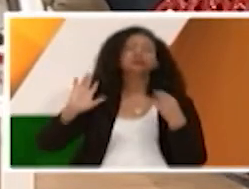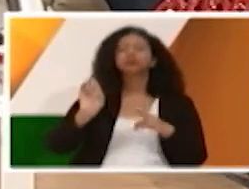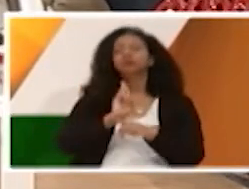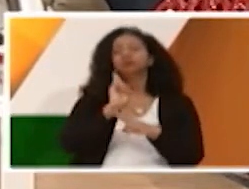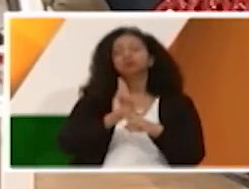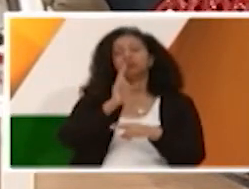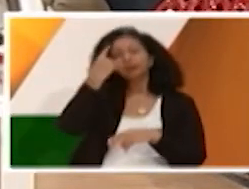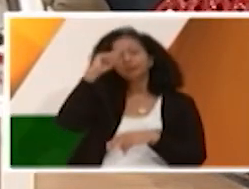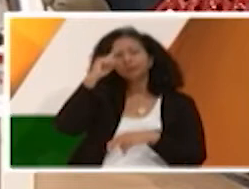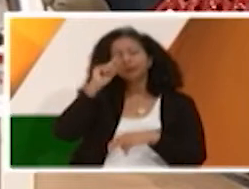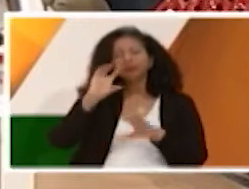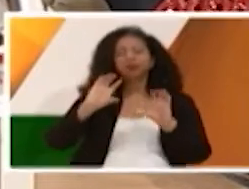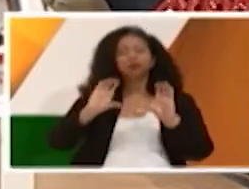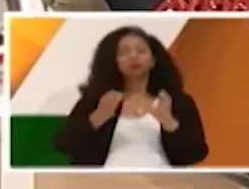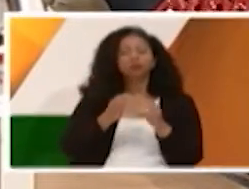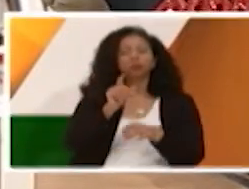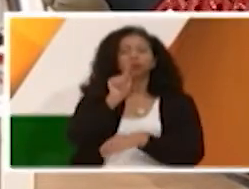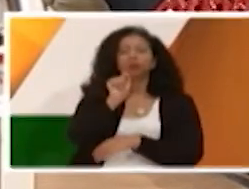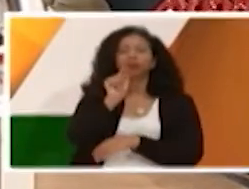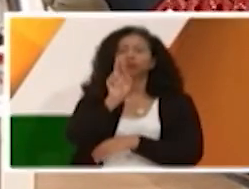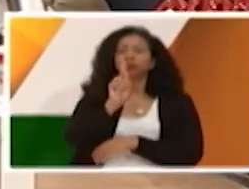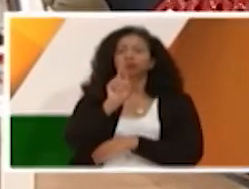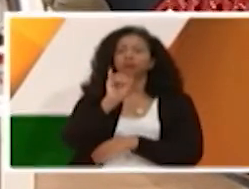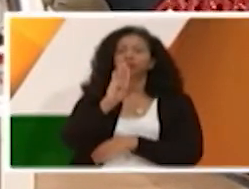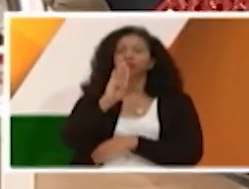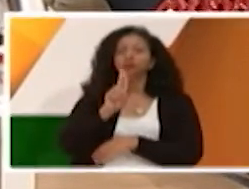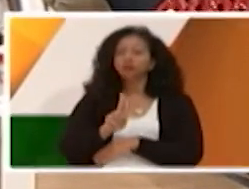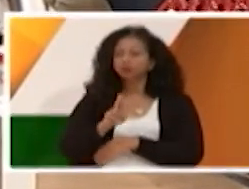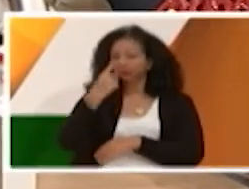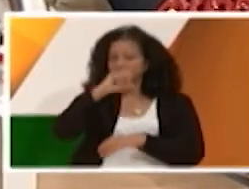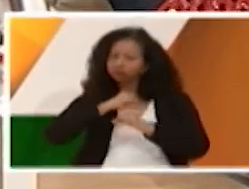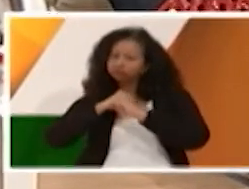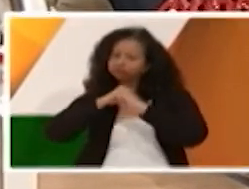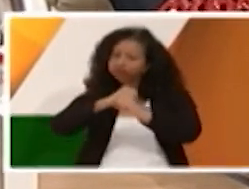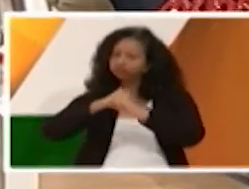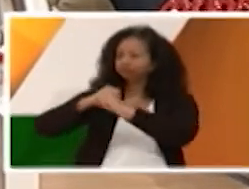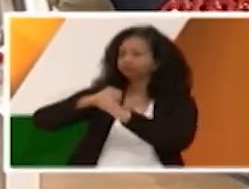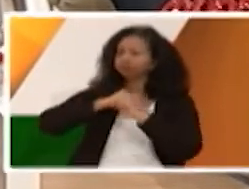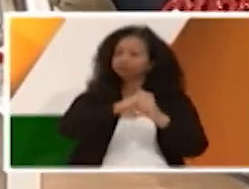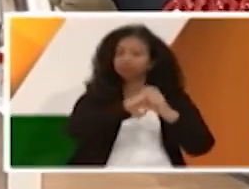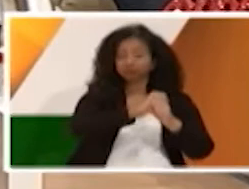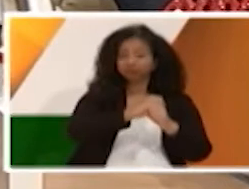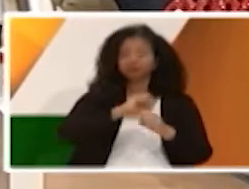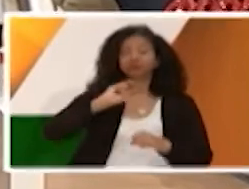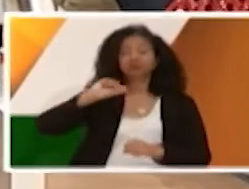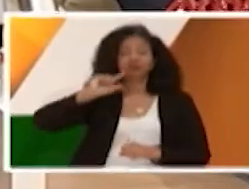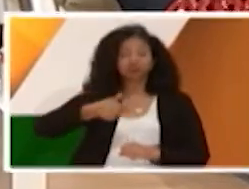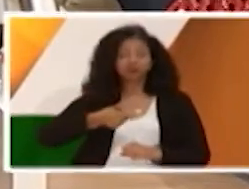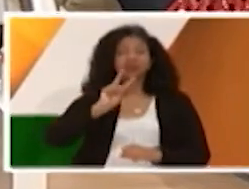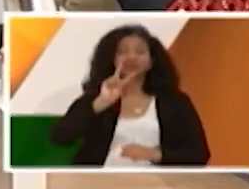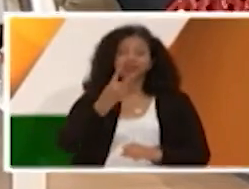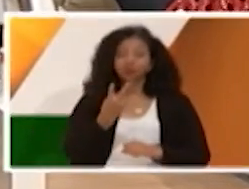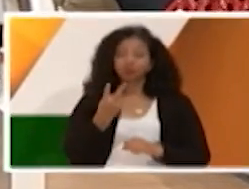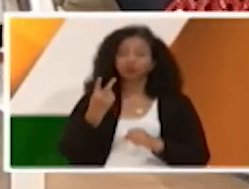que la tribu se fortaleciera para defenderlo en tiempo de... En la Segunda y Primera Guerra Mundial se utilizó como instrumento